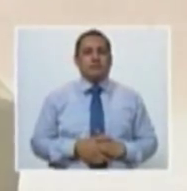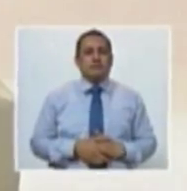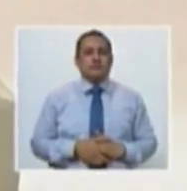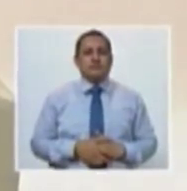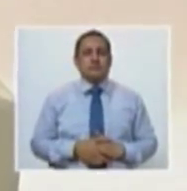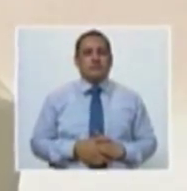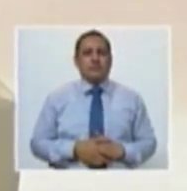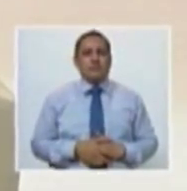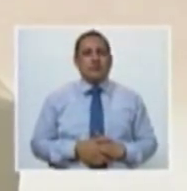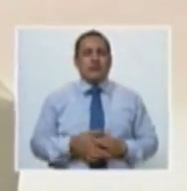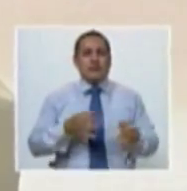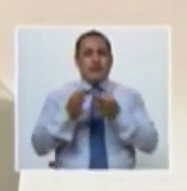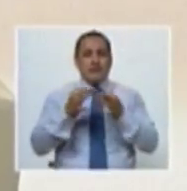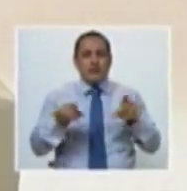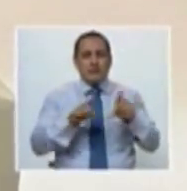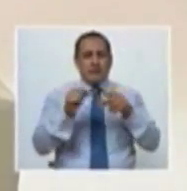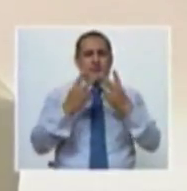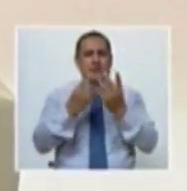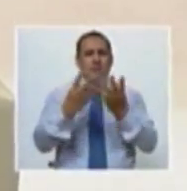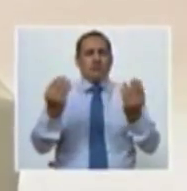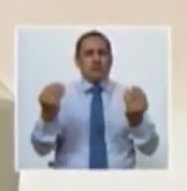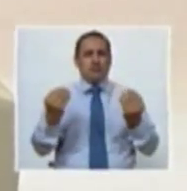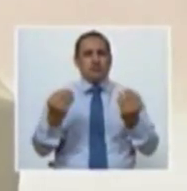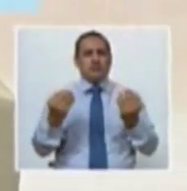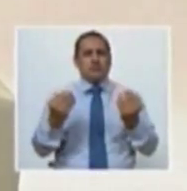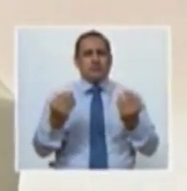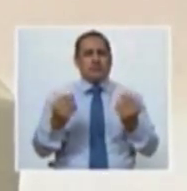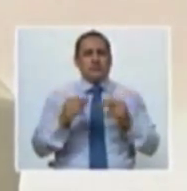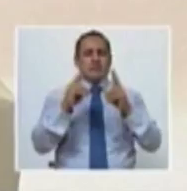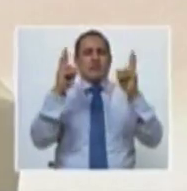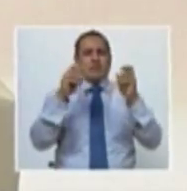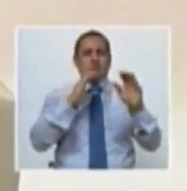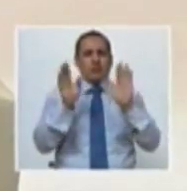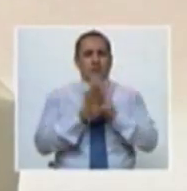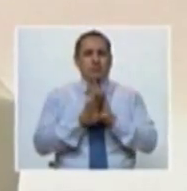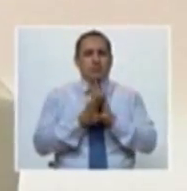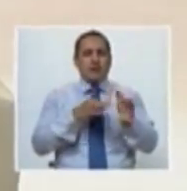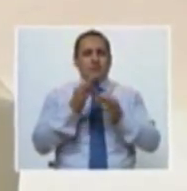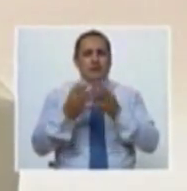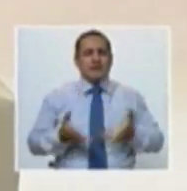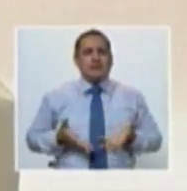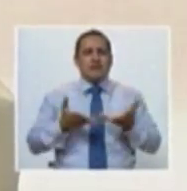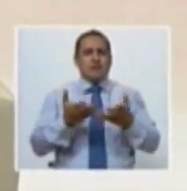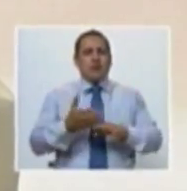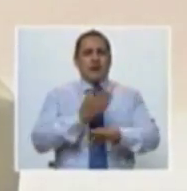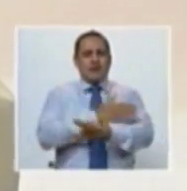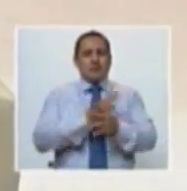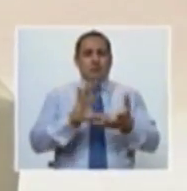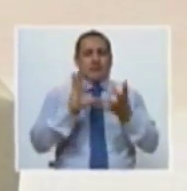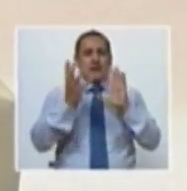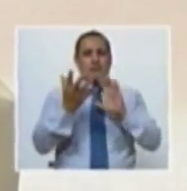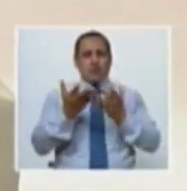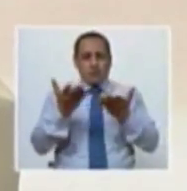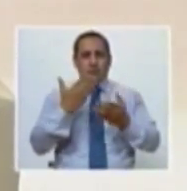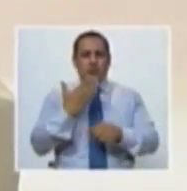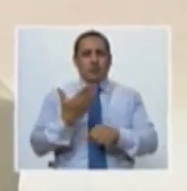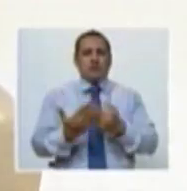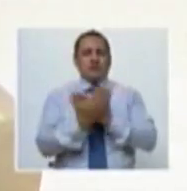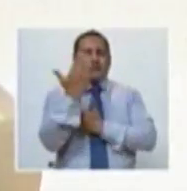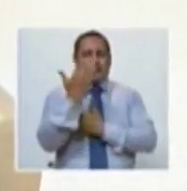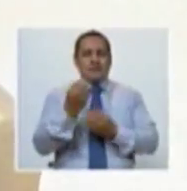tiende a referirse también a muchísimos otros puntos que se generaron con esta reforma. Felipe, ¿cómo estamos?